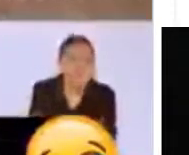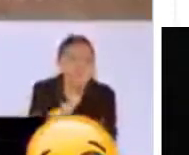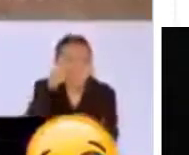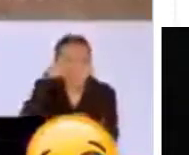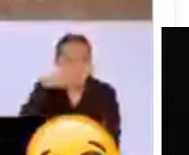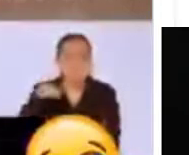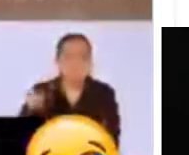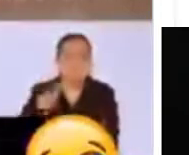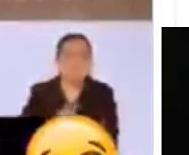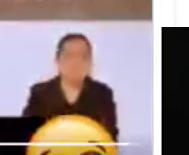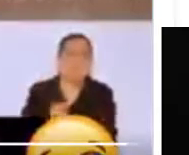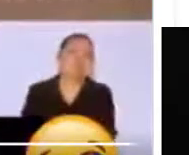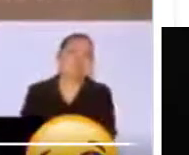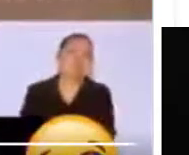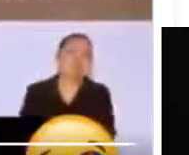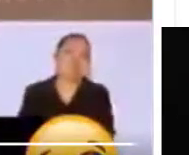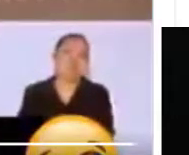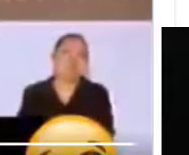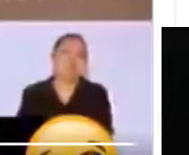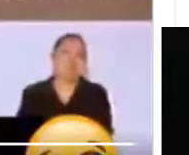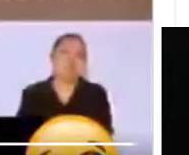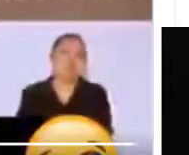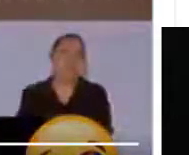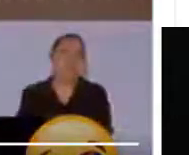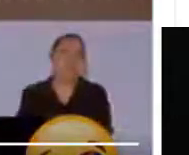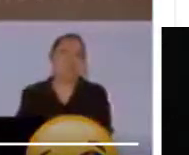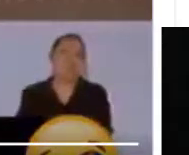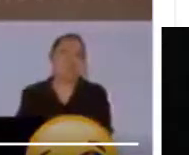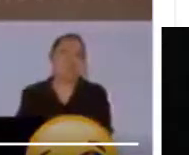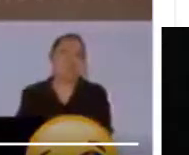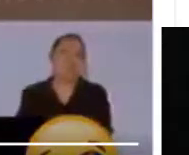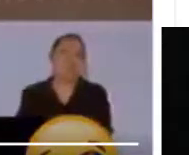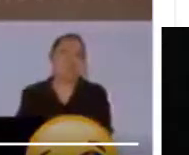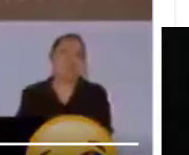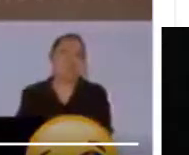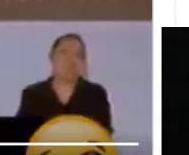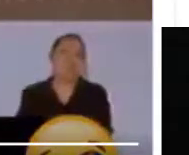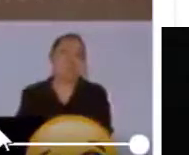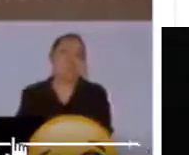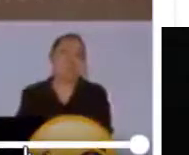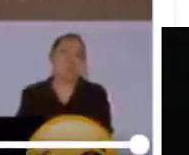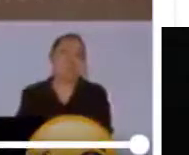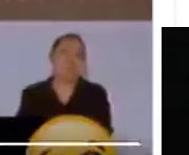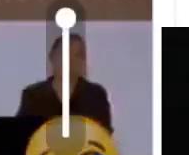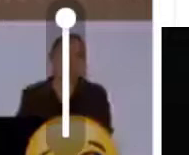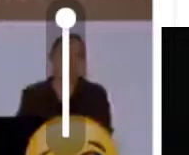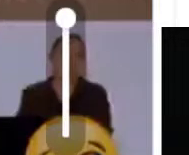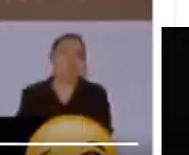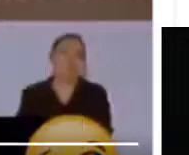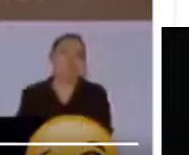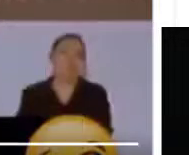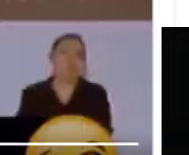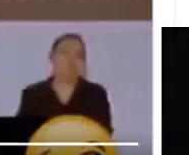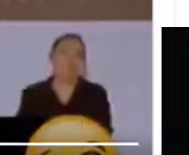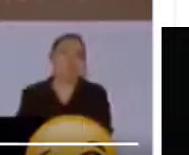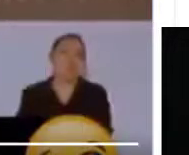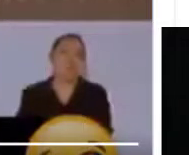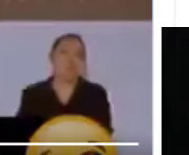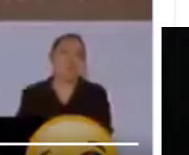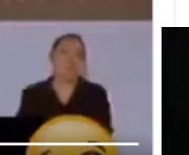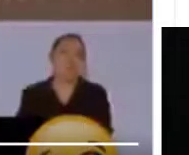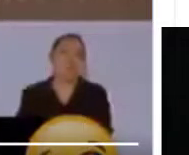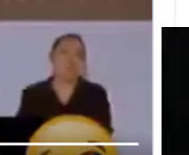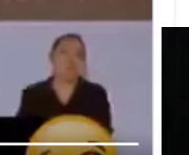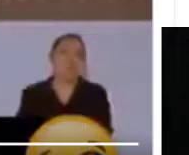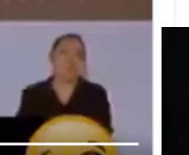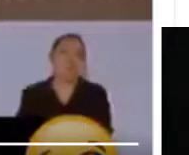se garanticen sus libertades. Pues ahí está, las palabras del presidente Andrés Manuel López Obrador, que